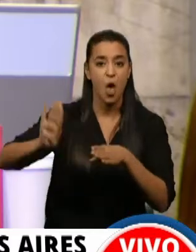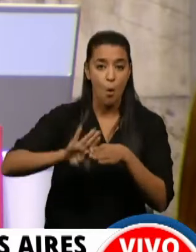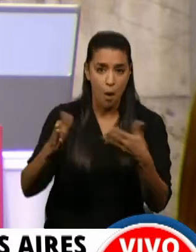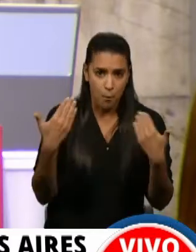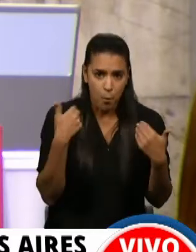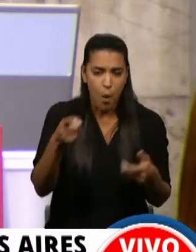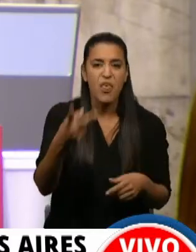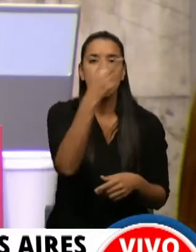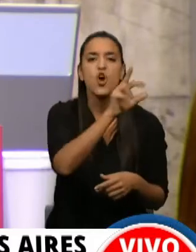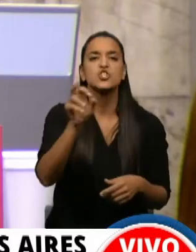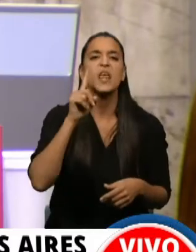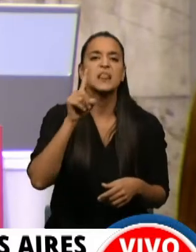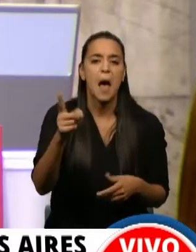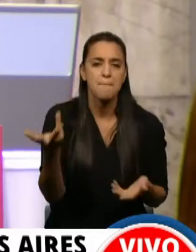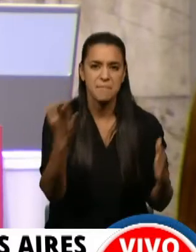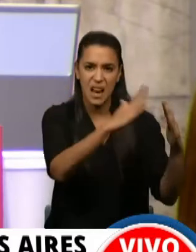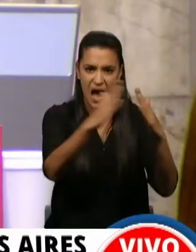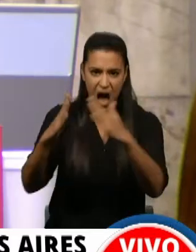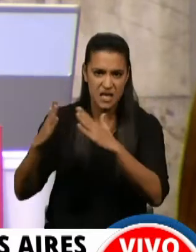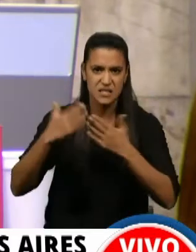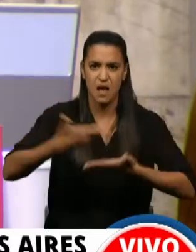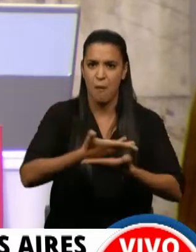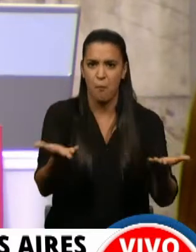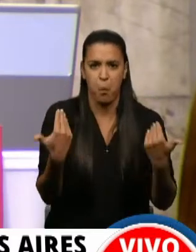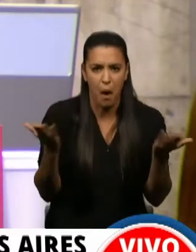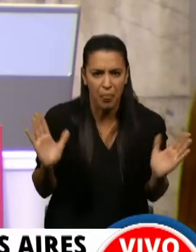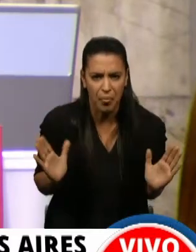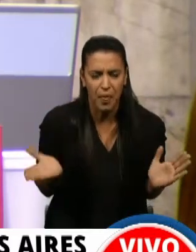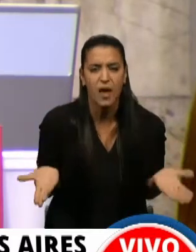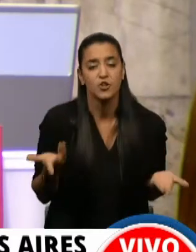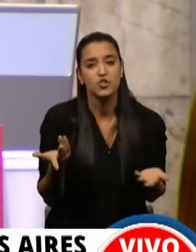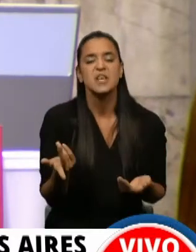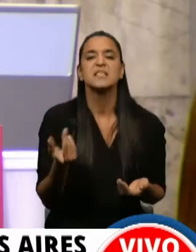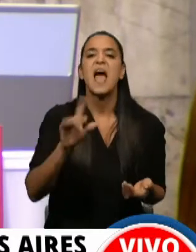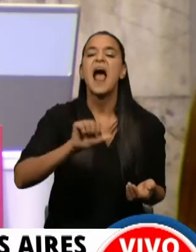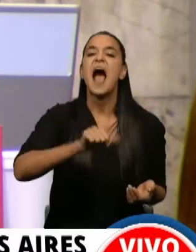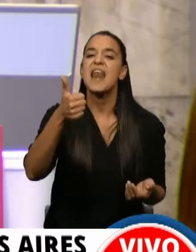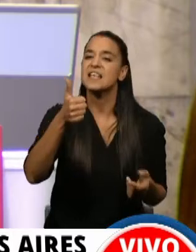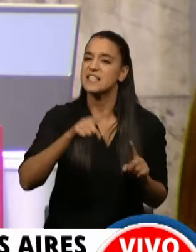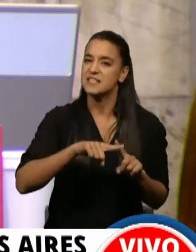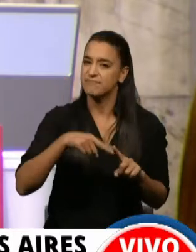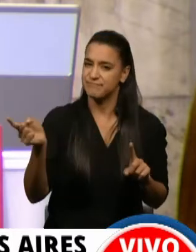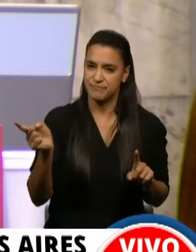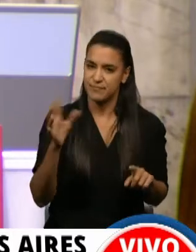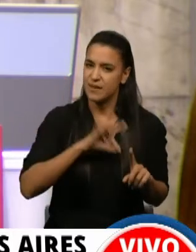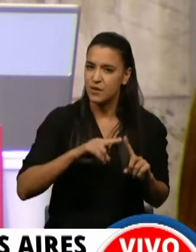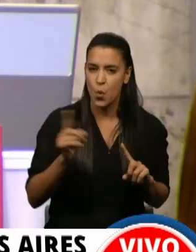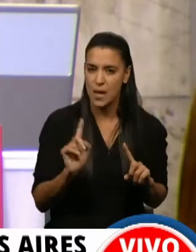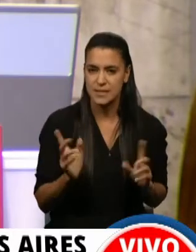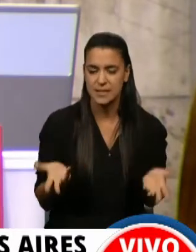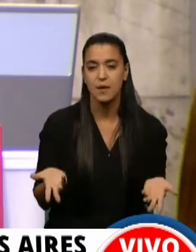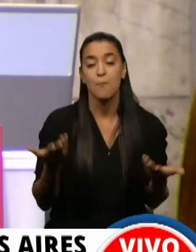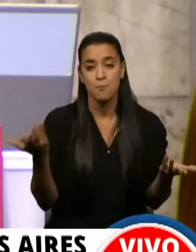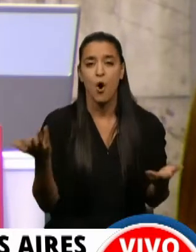haber construido 200.000 viviendas populares. Entonces, las ganancias están en otro lado. Por eso